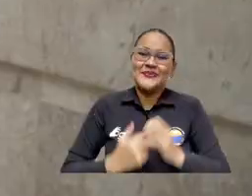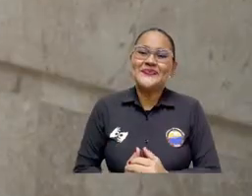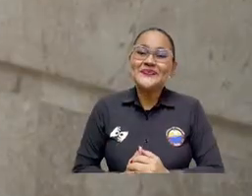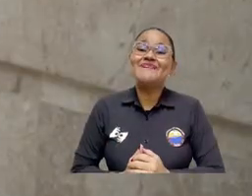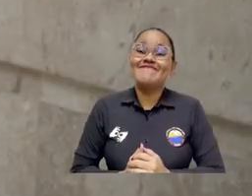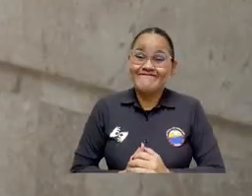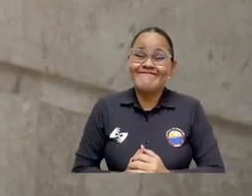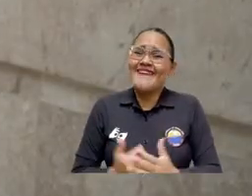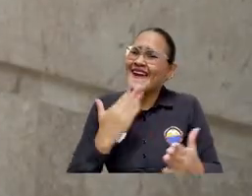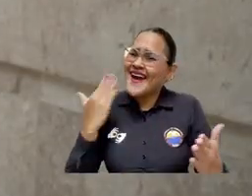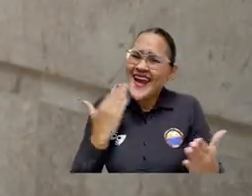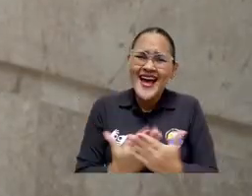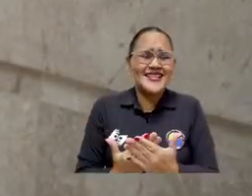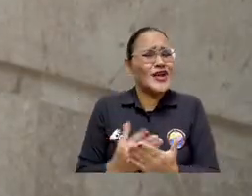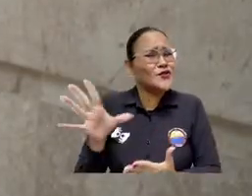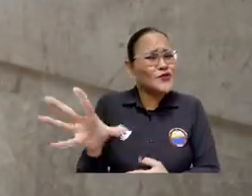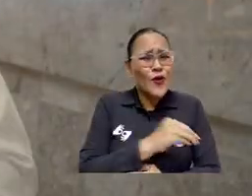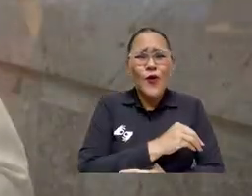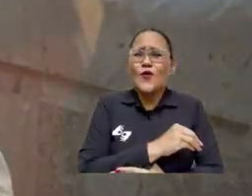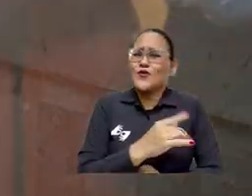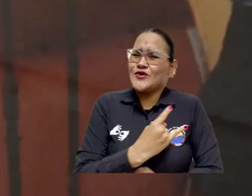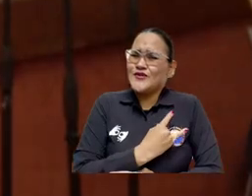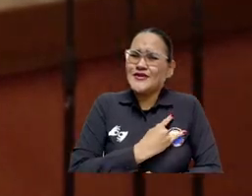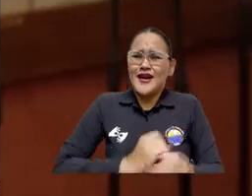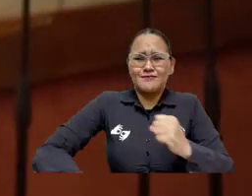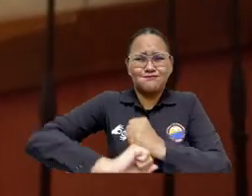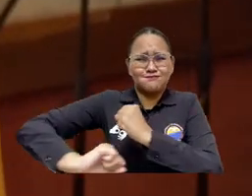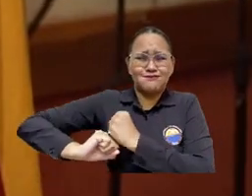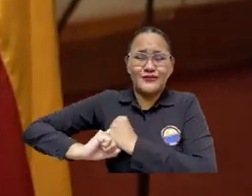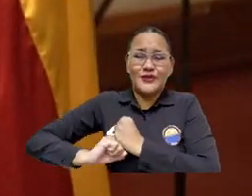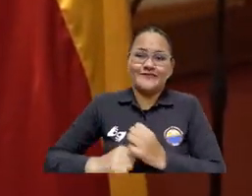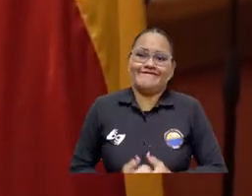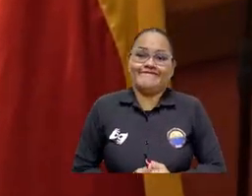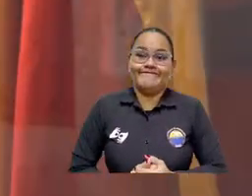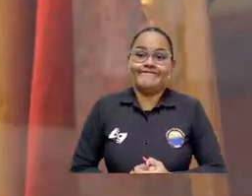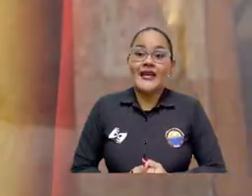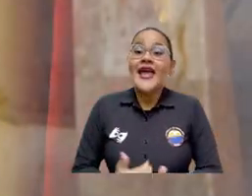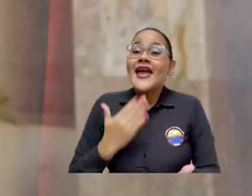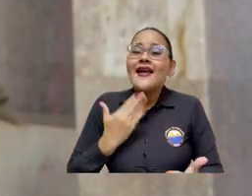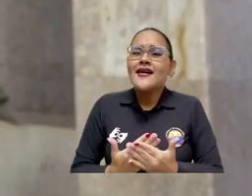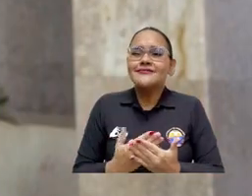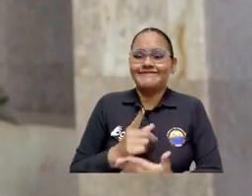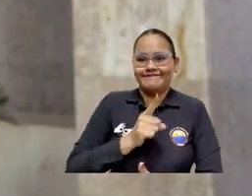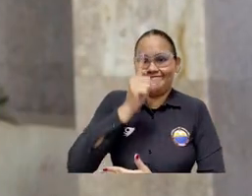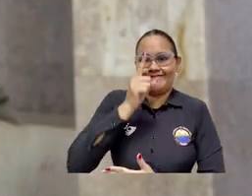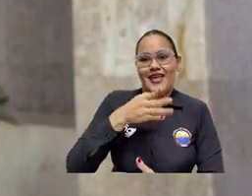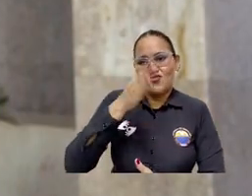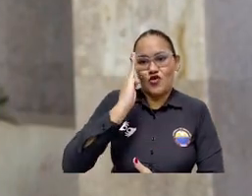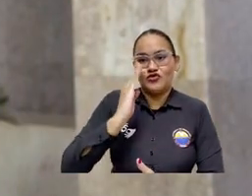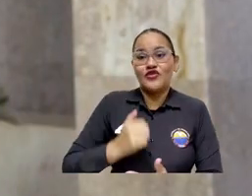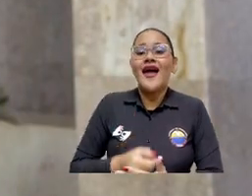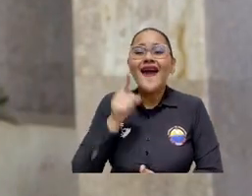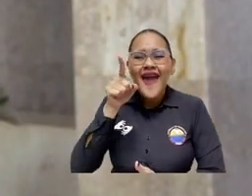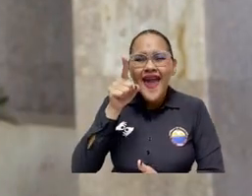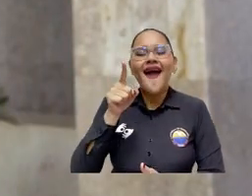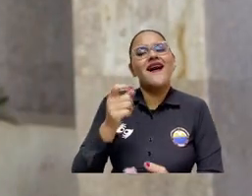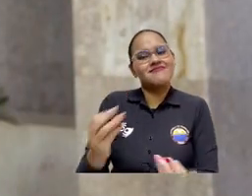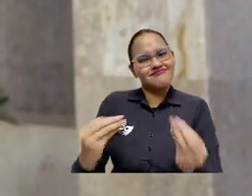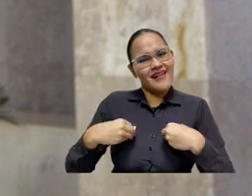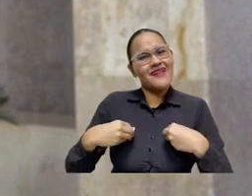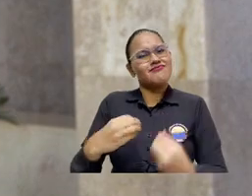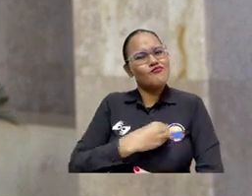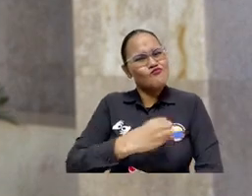darles gracias a toda la gente de la adiós adió que me ha dado la oportunidad